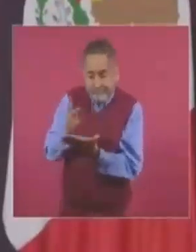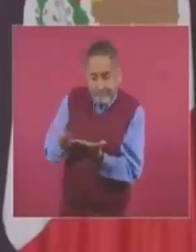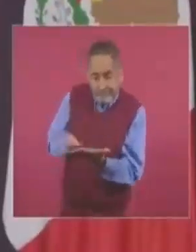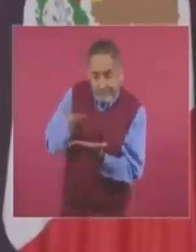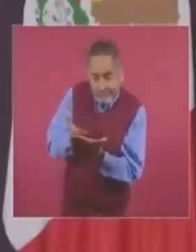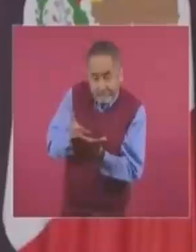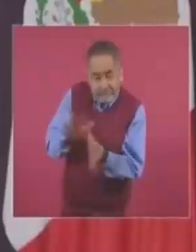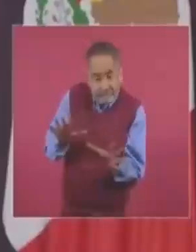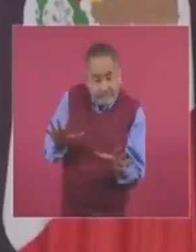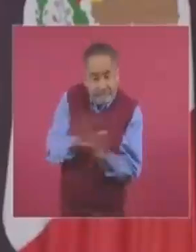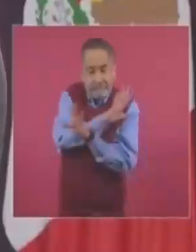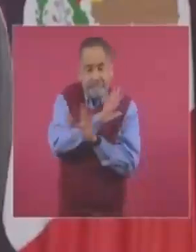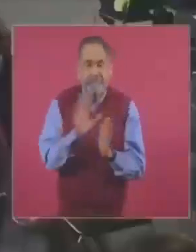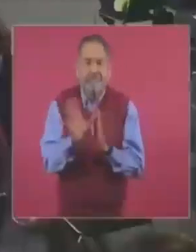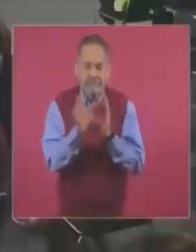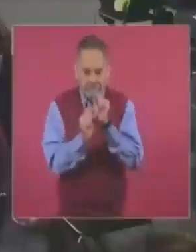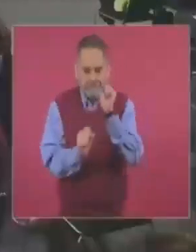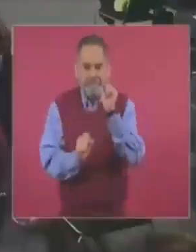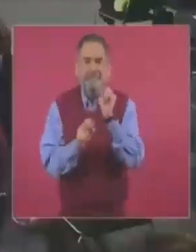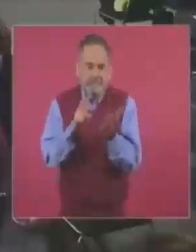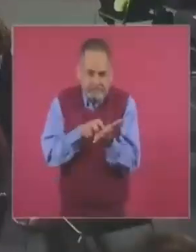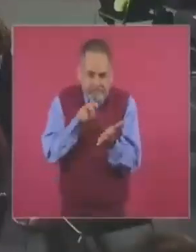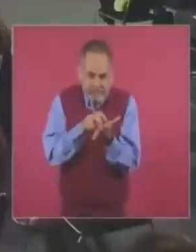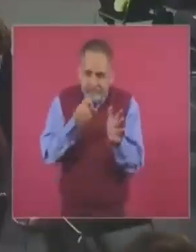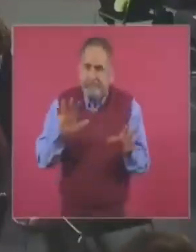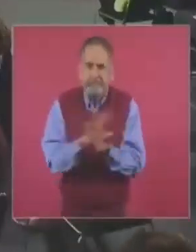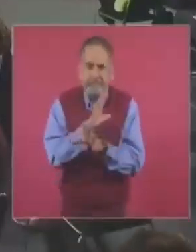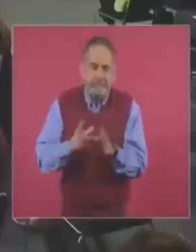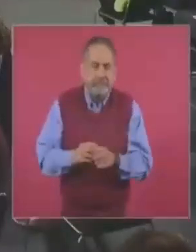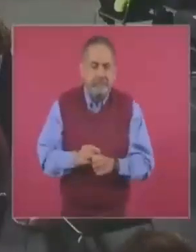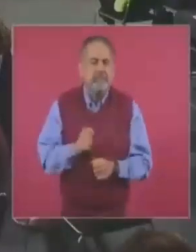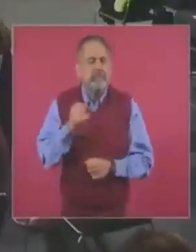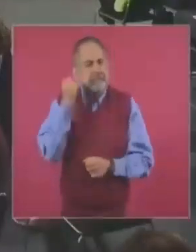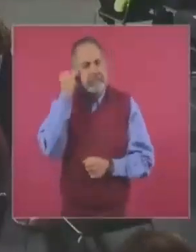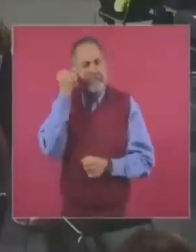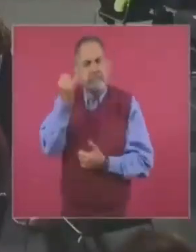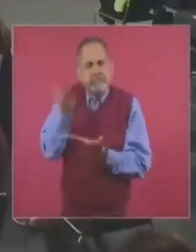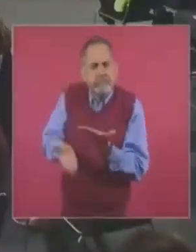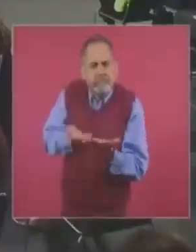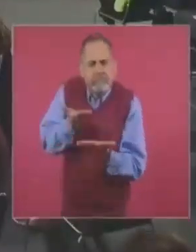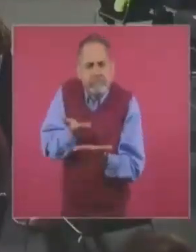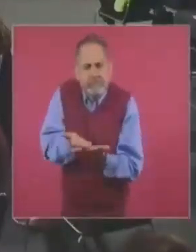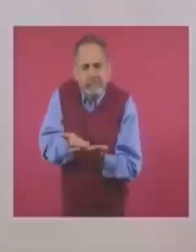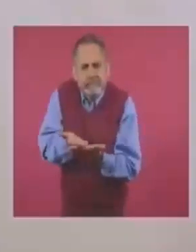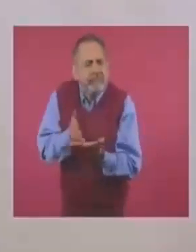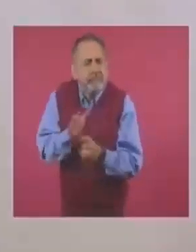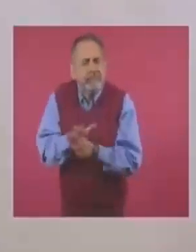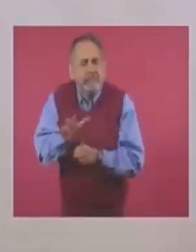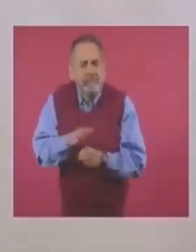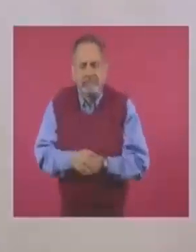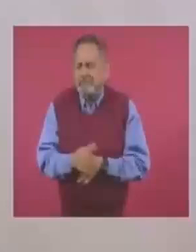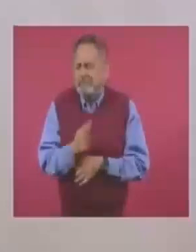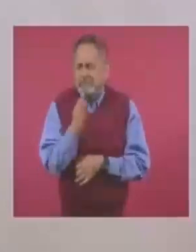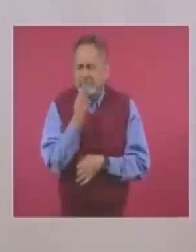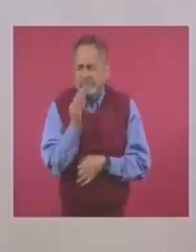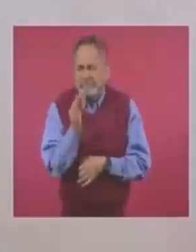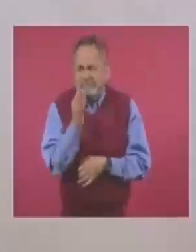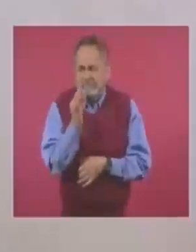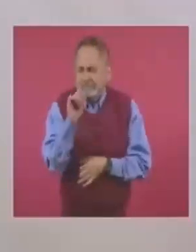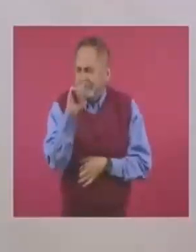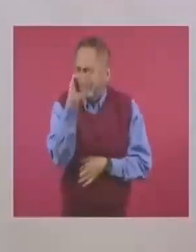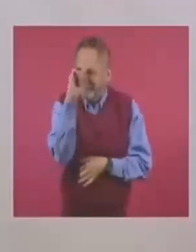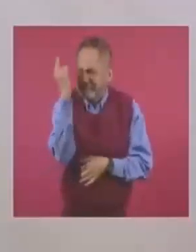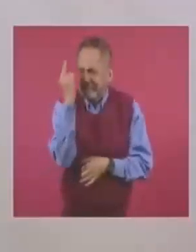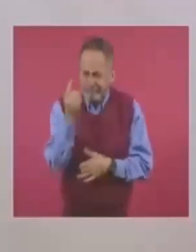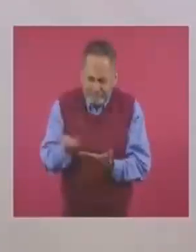el presidente López Obrador nos dice que últimamente, claro, ha habido estas faltas de respeto a México, a pesar de